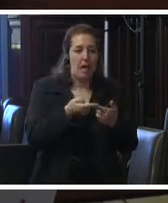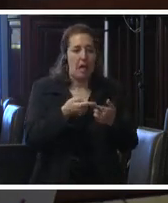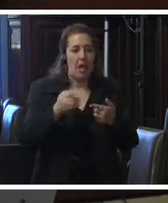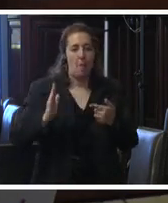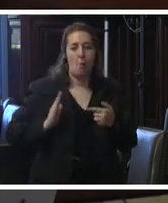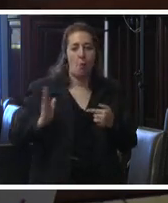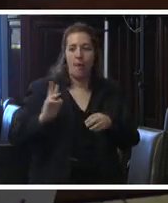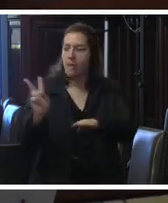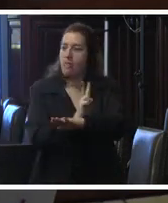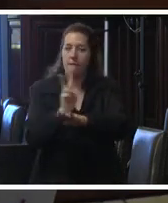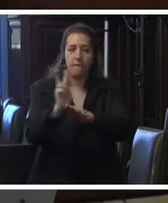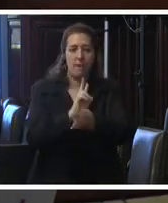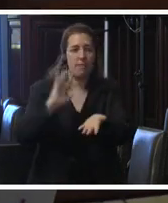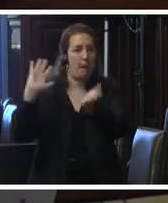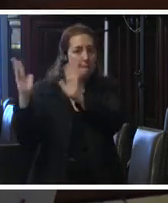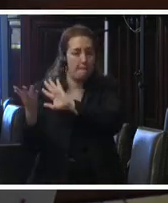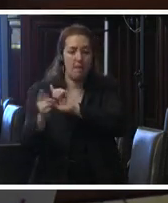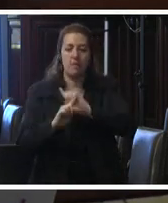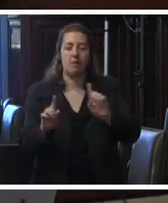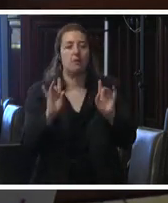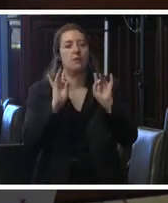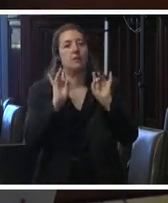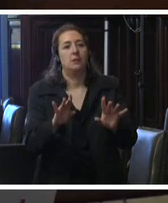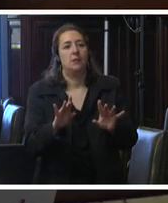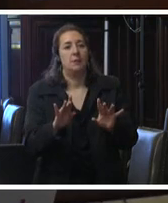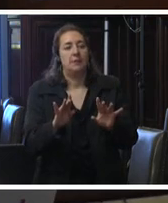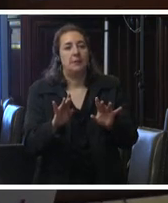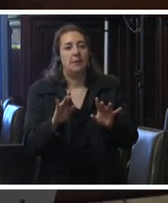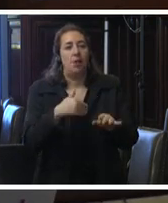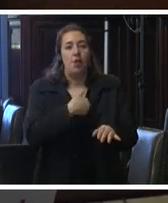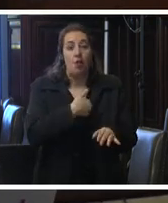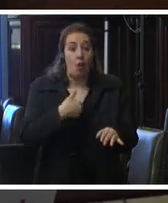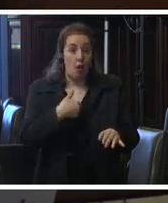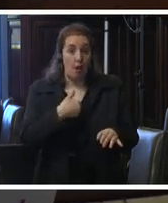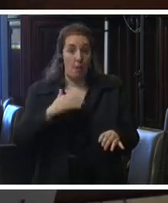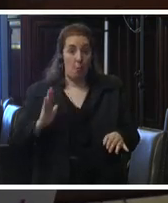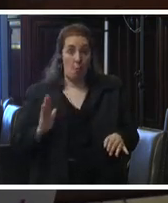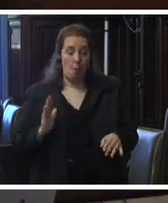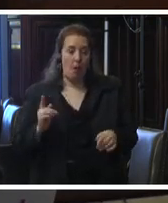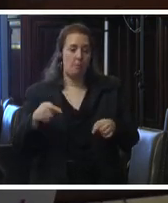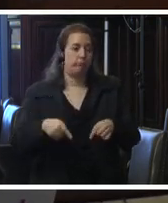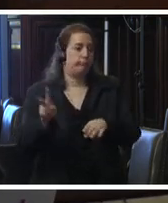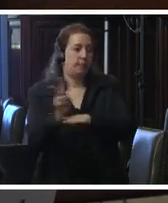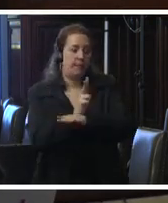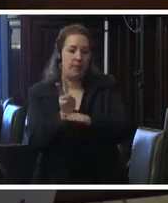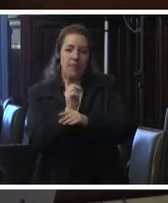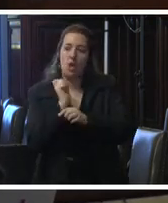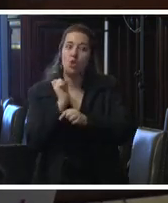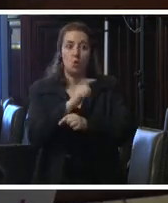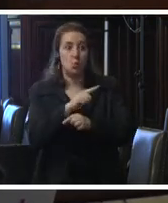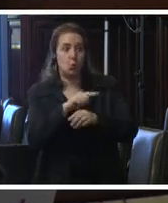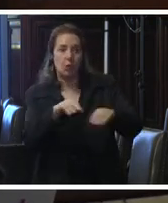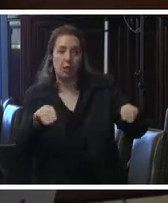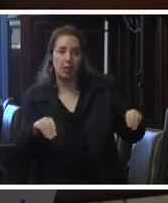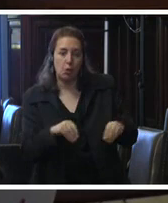va no solamente por el rol que desempeñan como defensoras de su territorio y de